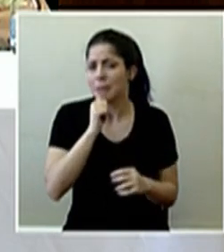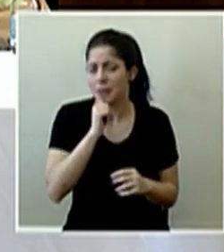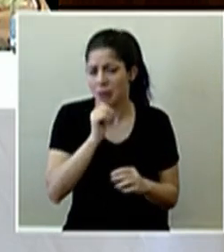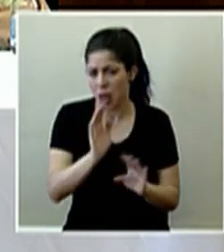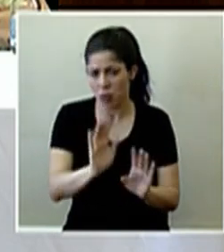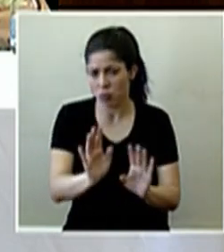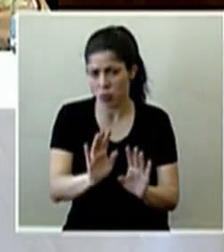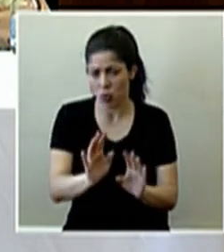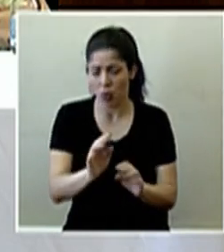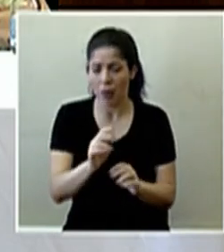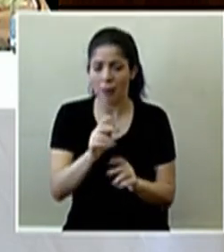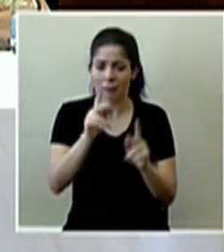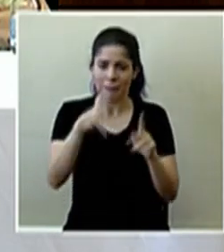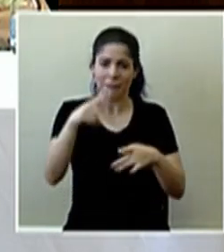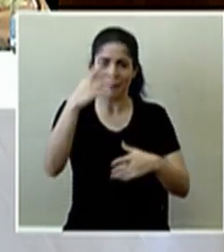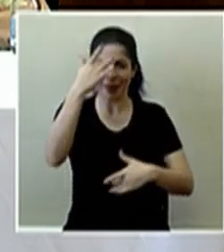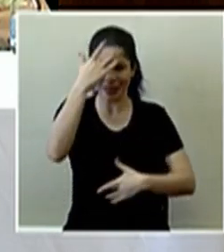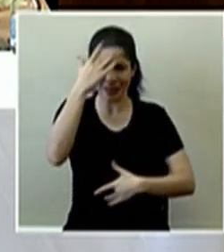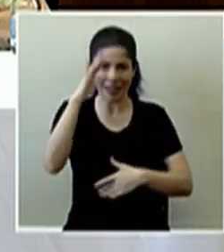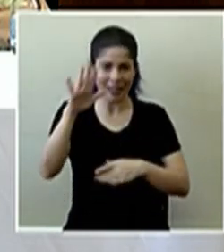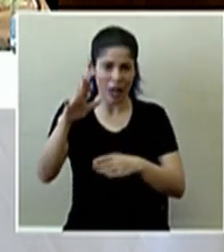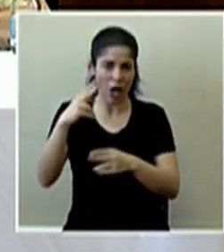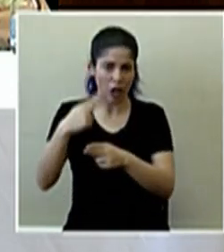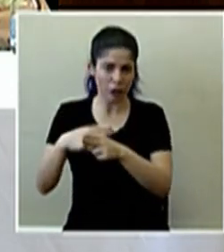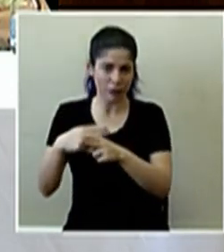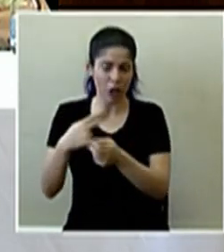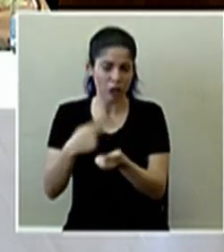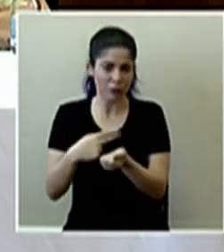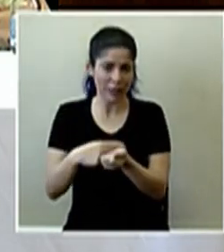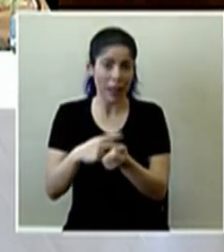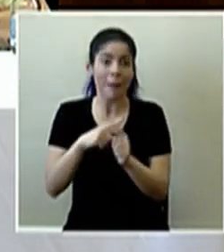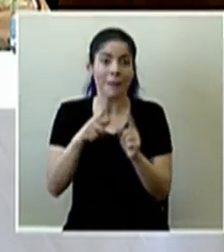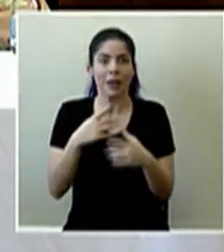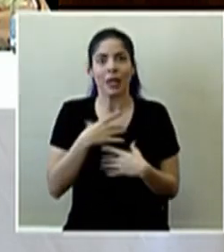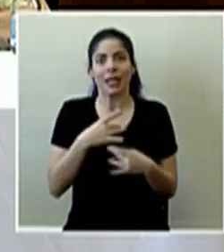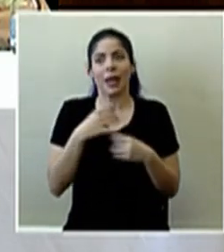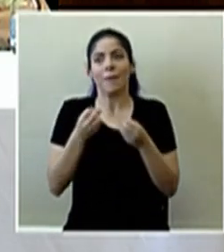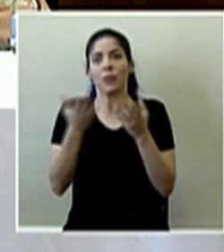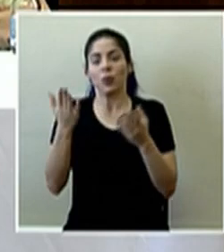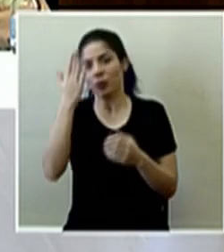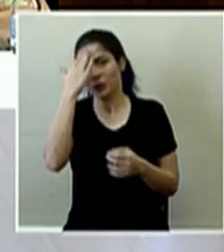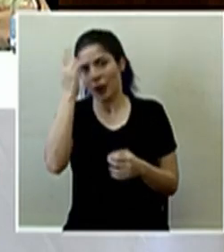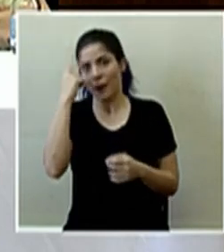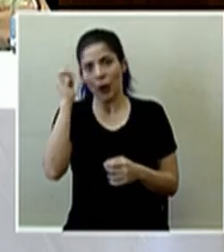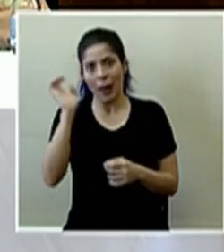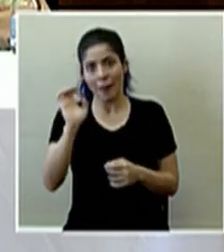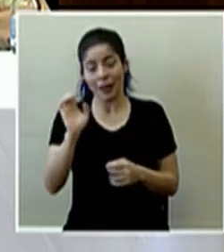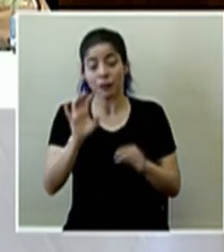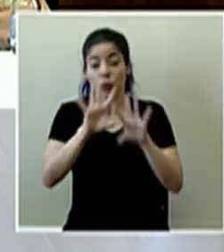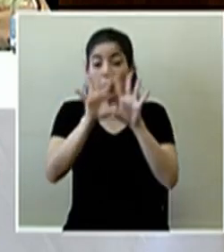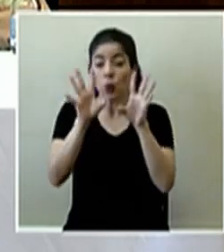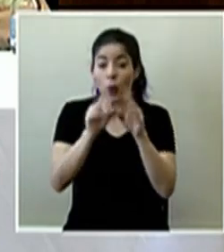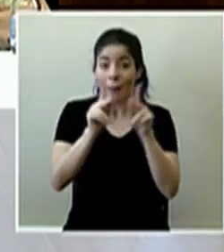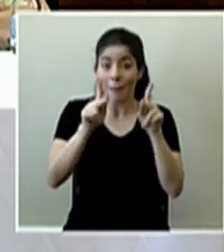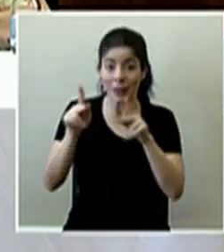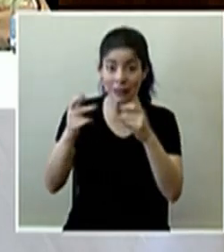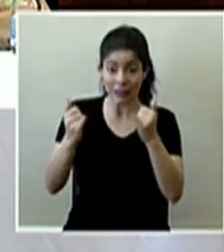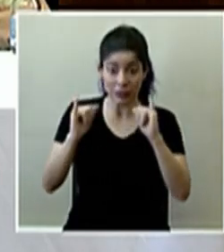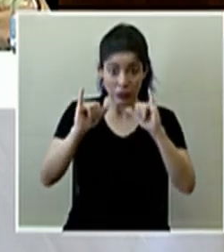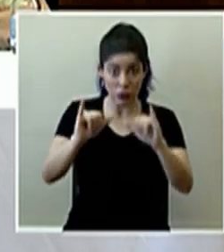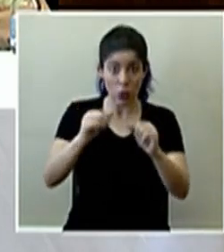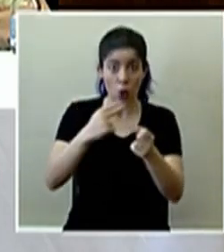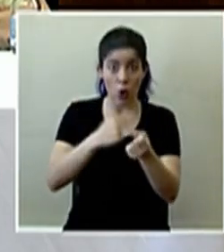de los pacientes internados, pero con base en el interés público de la atención de la emergencia, del total de las personas internadas en